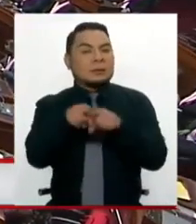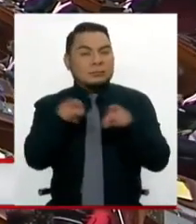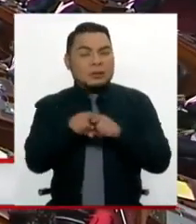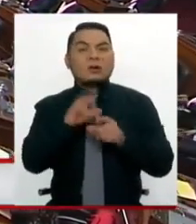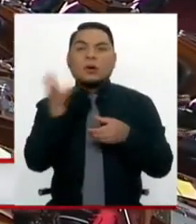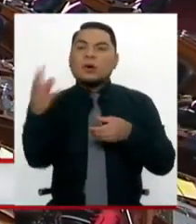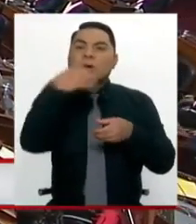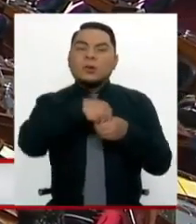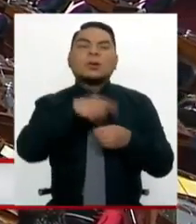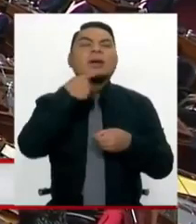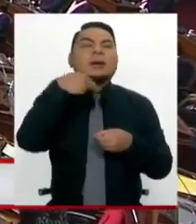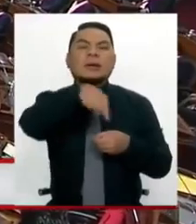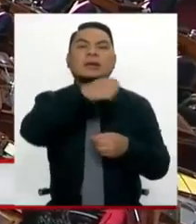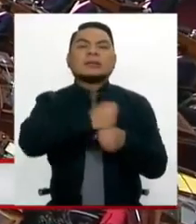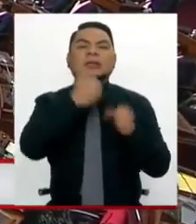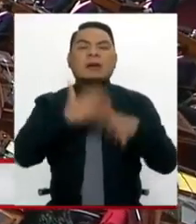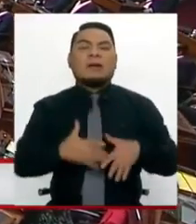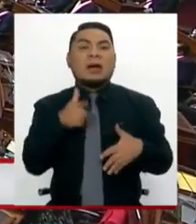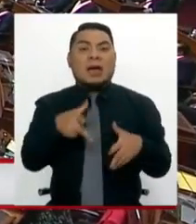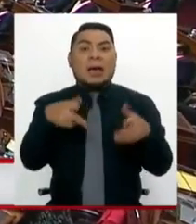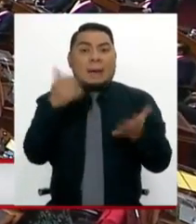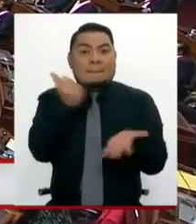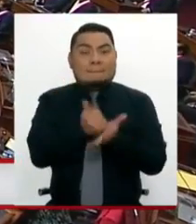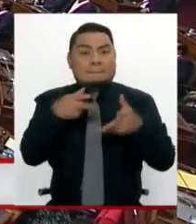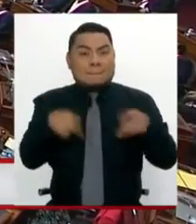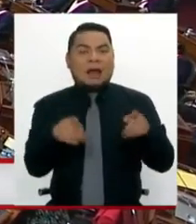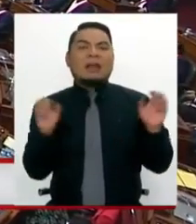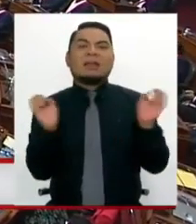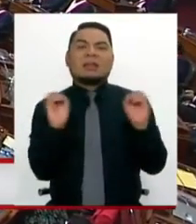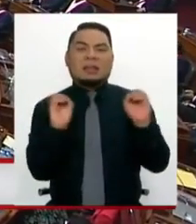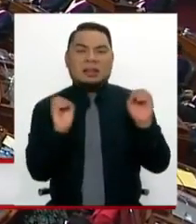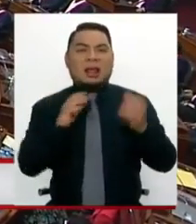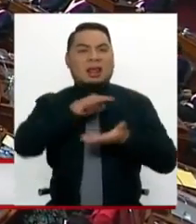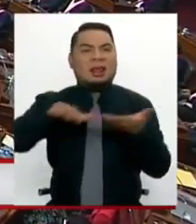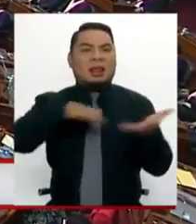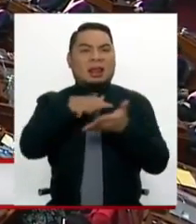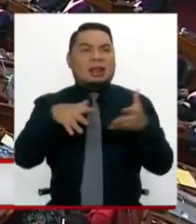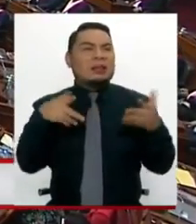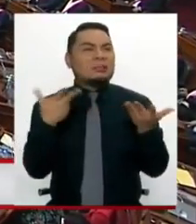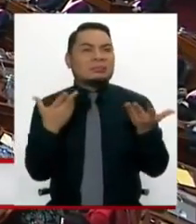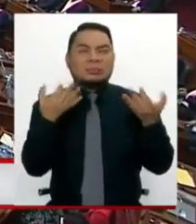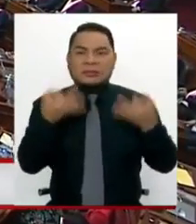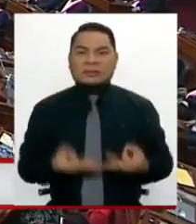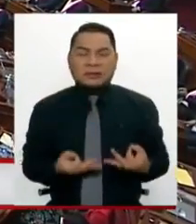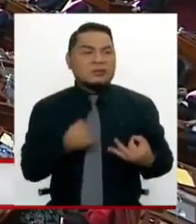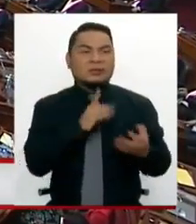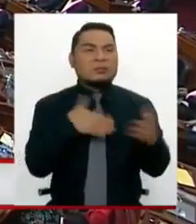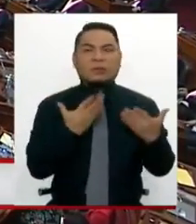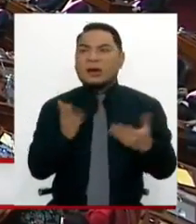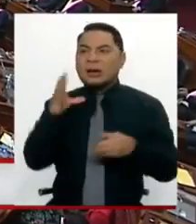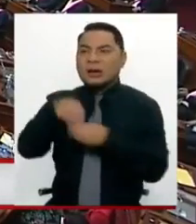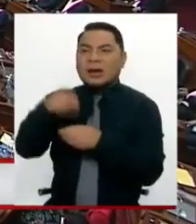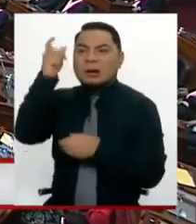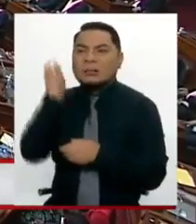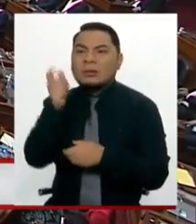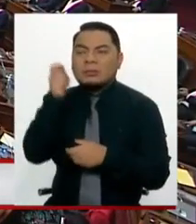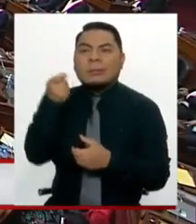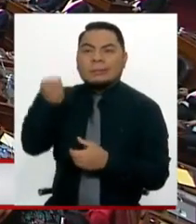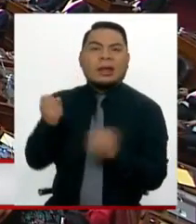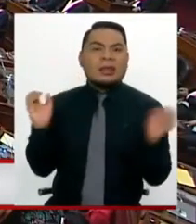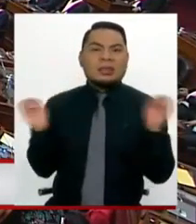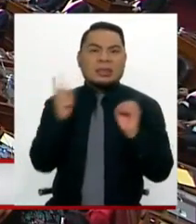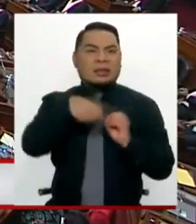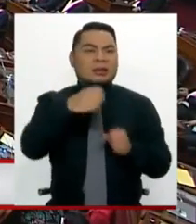Incluiremos a los trabajadores informales que bajo las condiciones actuales no pueden acceder a un sistema de pensiones